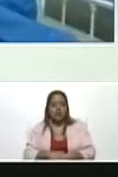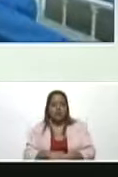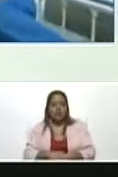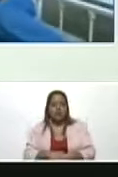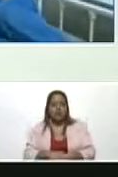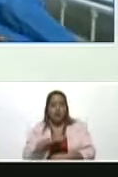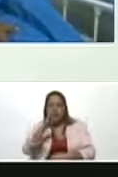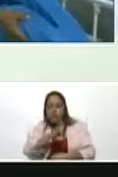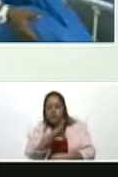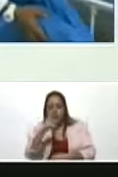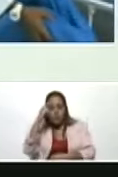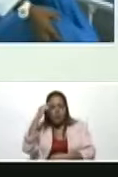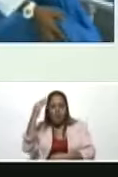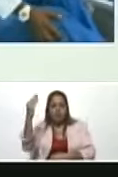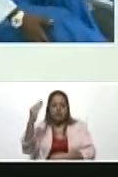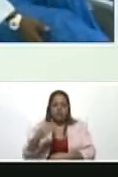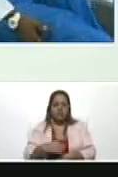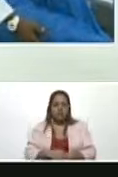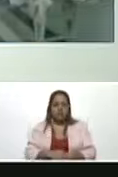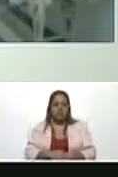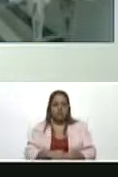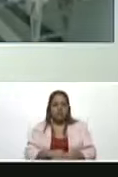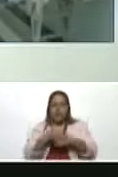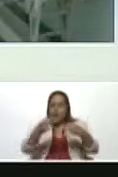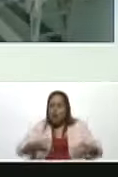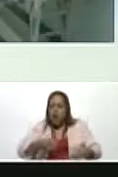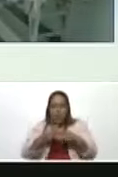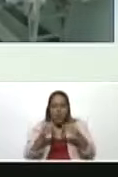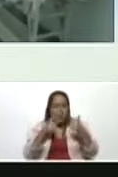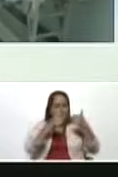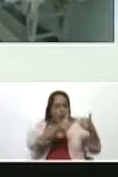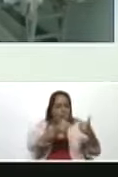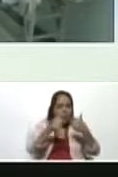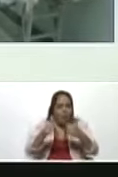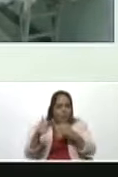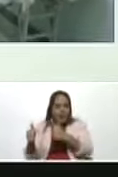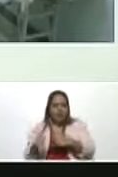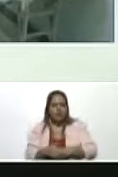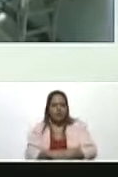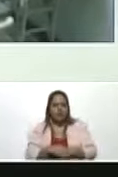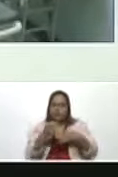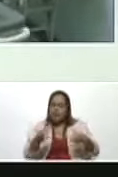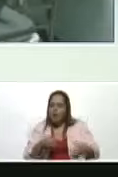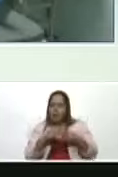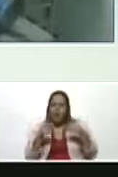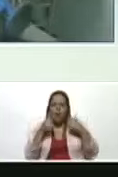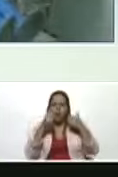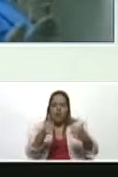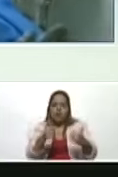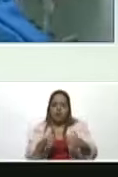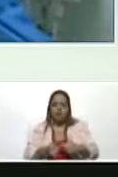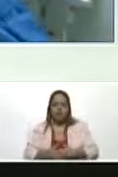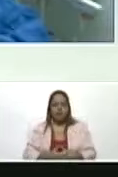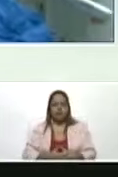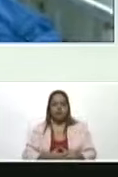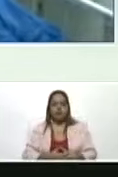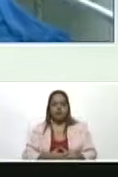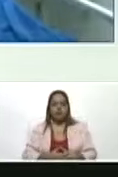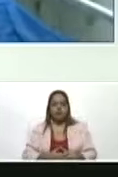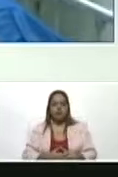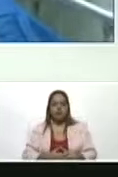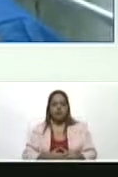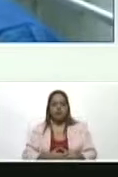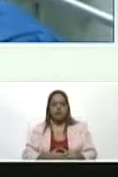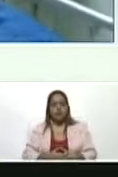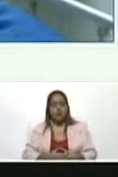las bendiciones de Dios, siempre todo saldrá bien, siempre todo saldrá bien. Y en